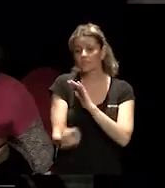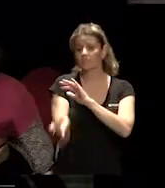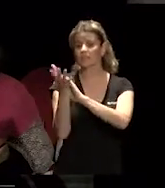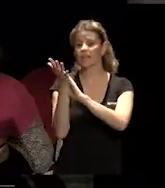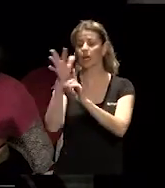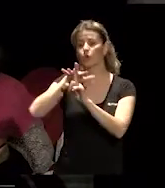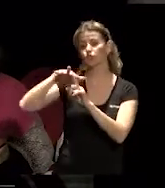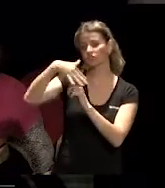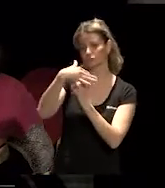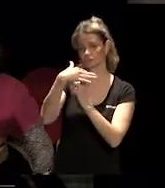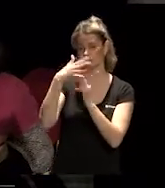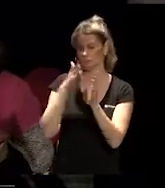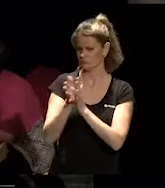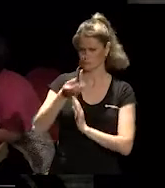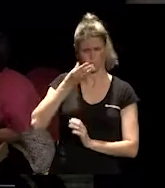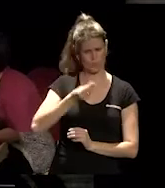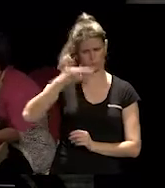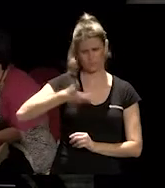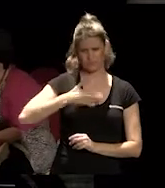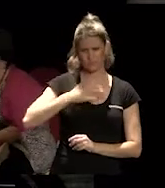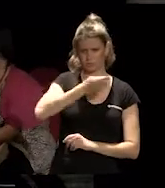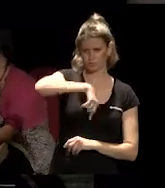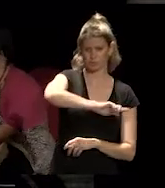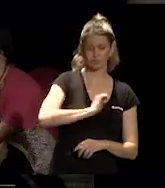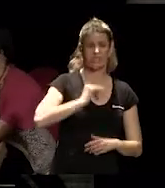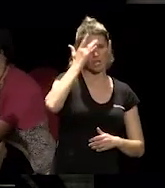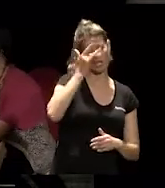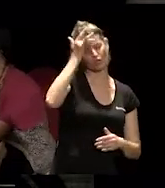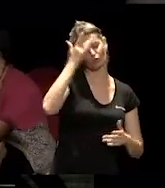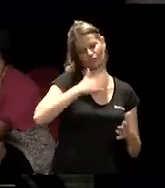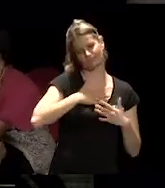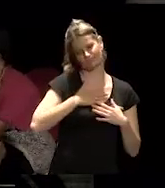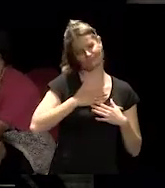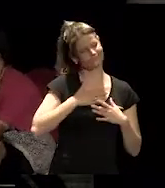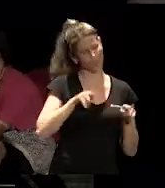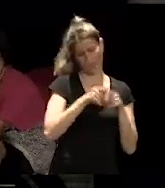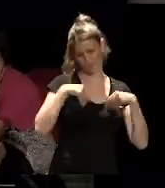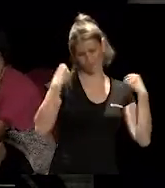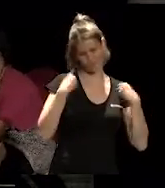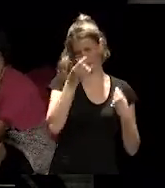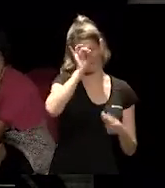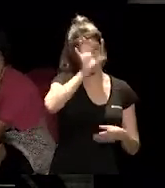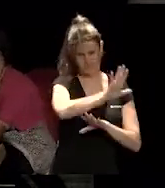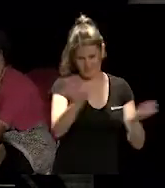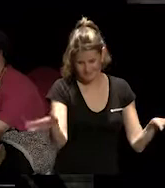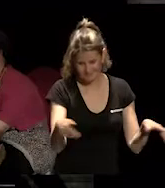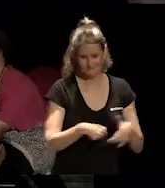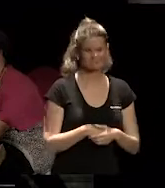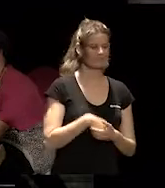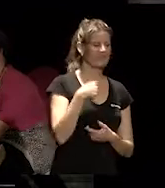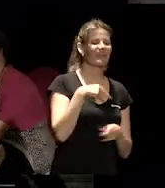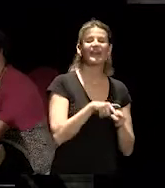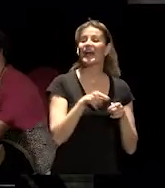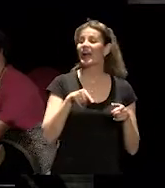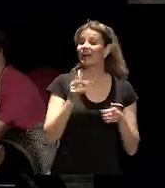es muy importante para nosotros, lo vais a ver después. Diversión, no voy a negar que nos lo pasamos, que flipáis. El nombre de este color procede de un fruto que hoy es bastante